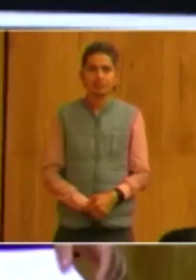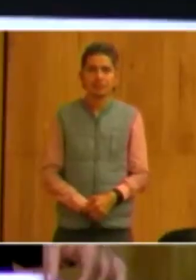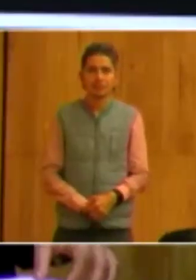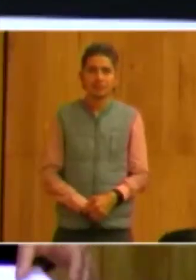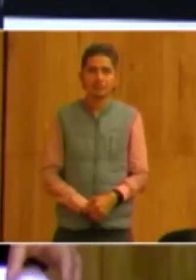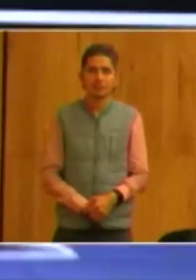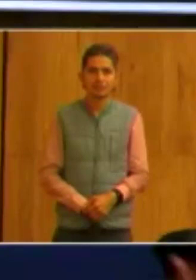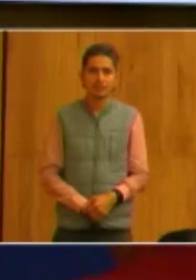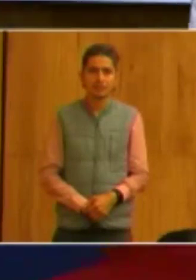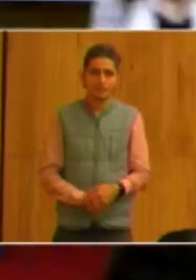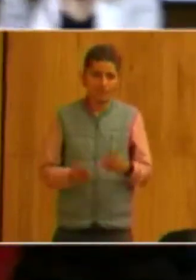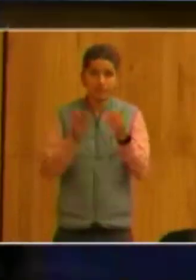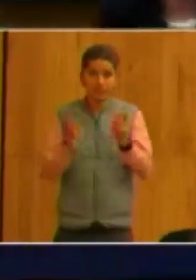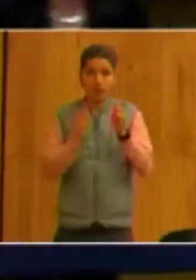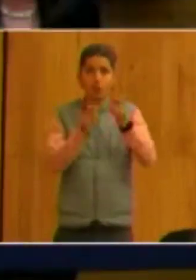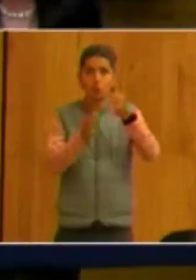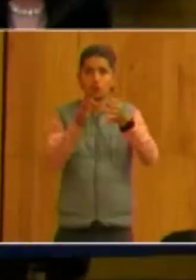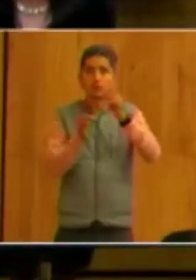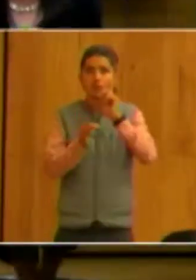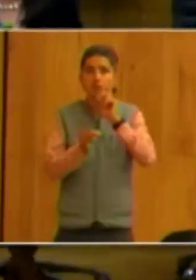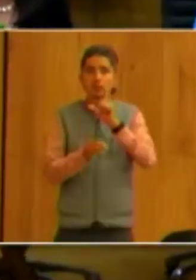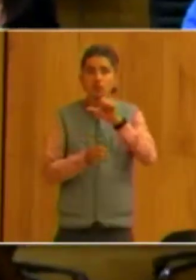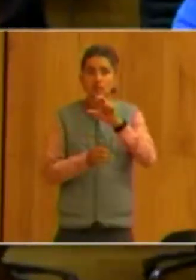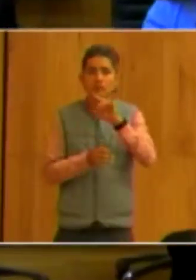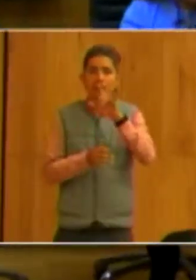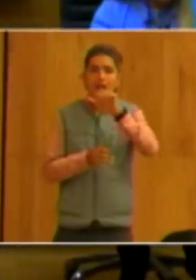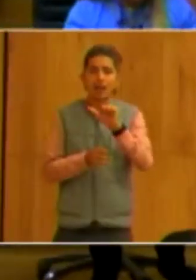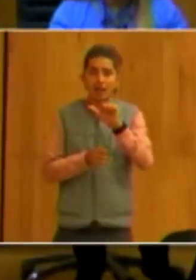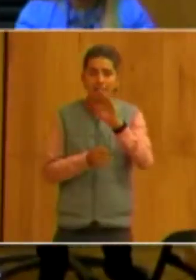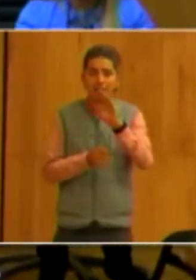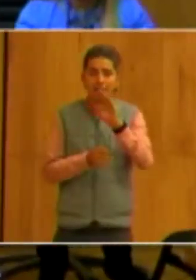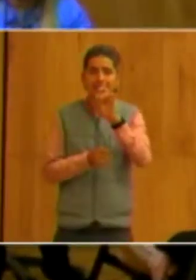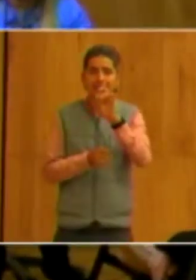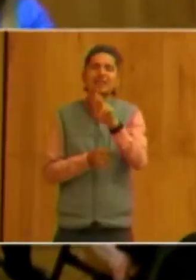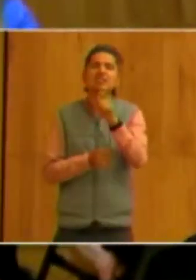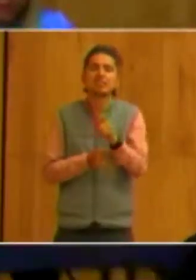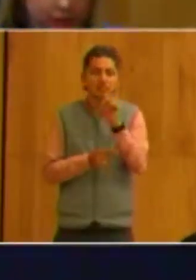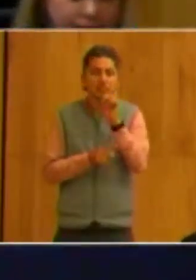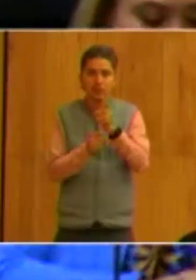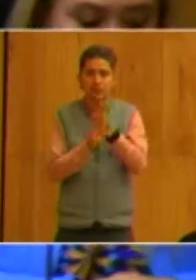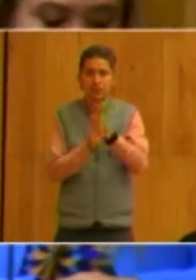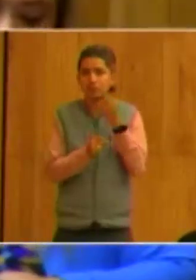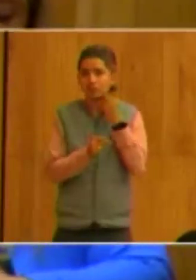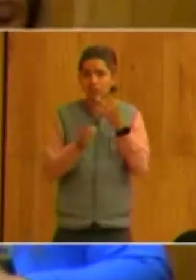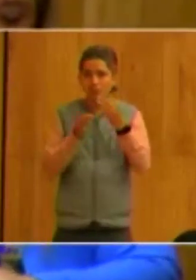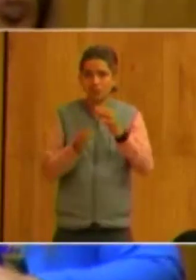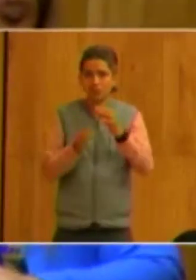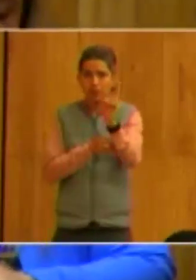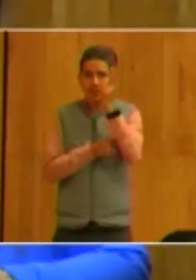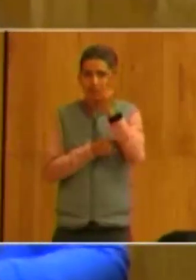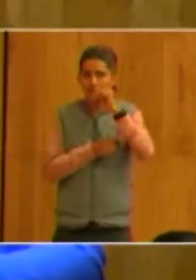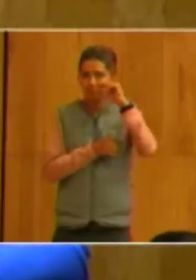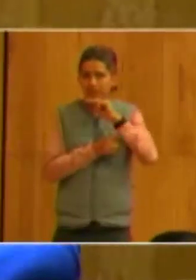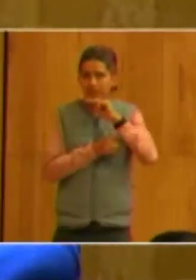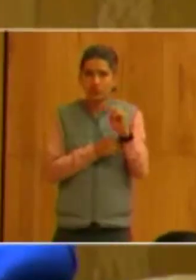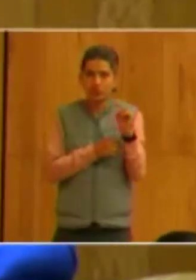Es el turno de la jueza Lucía Baltazar Rendón. Ella es licenciada en Derecho por la Universidad